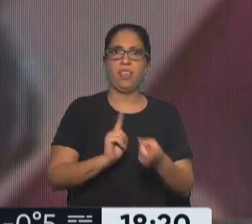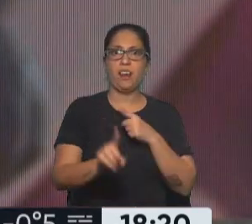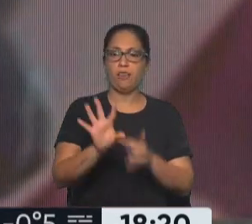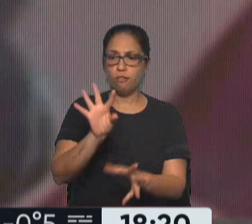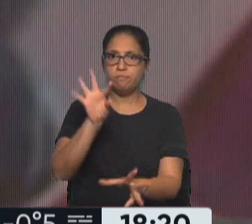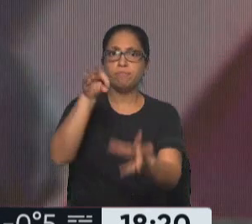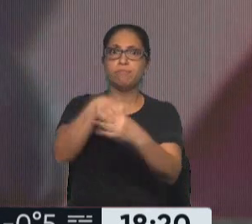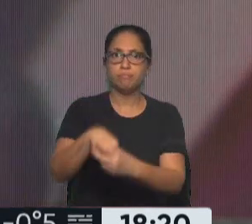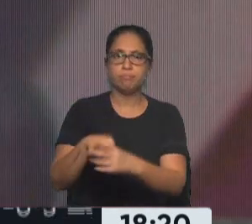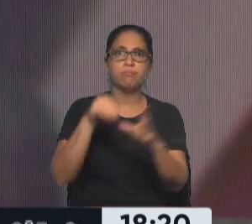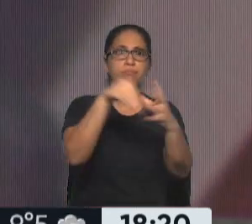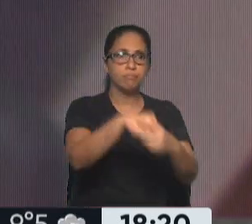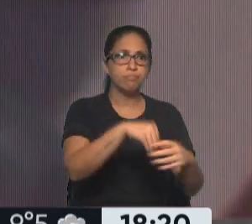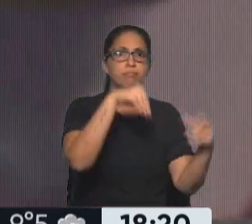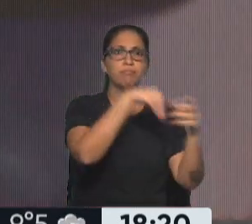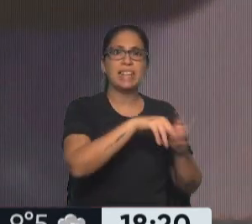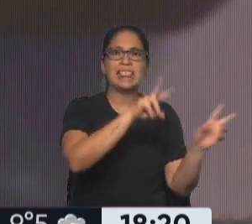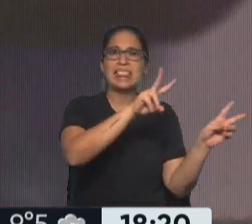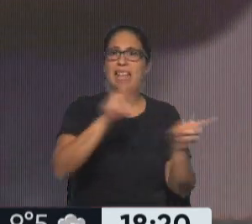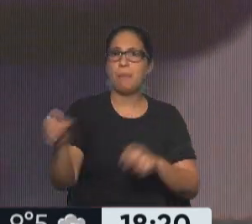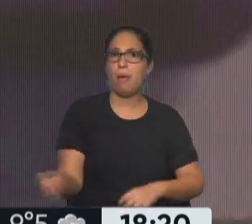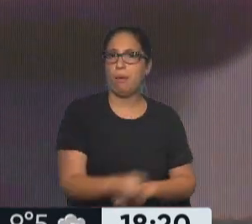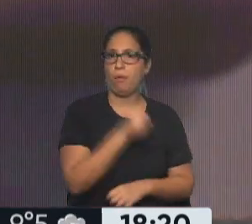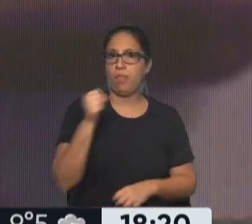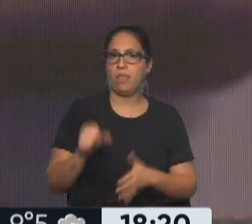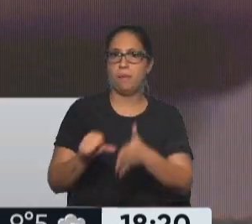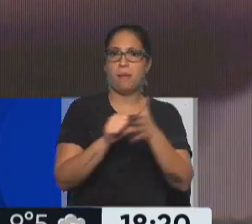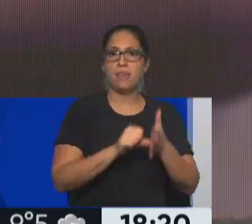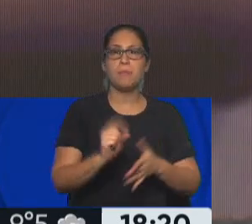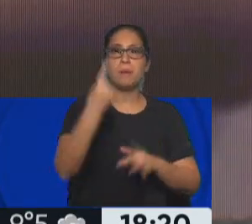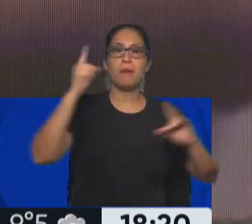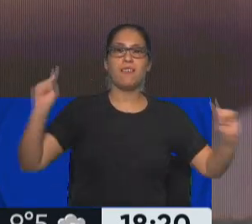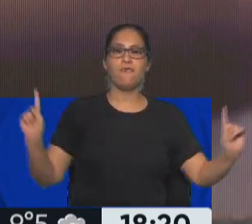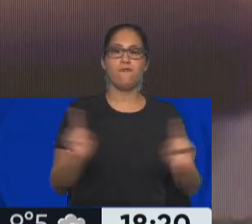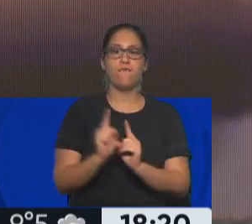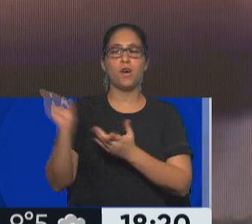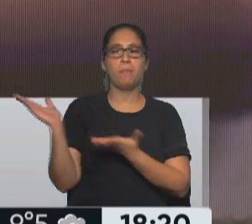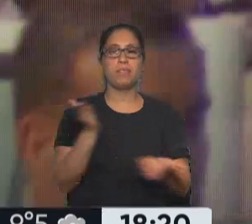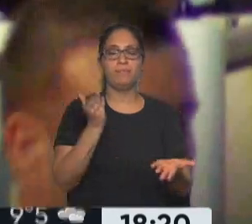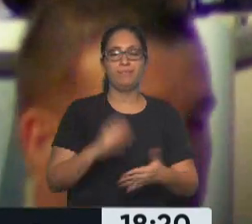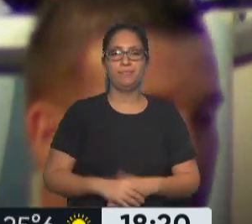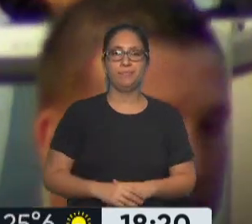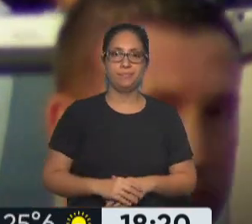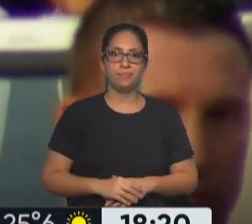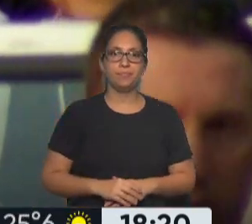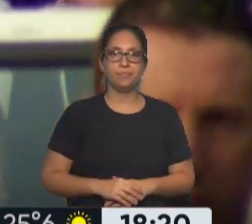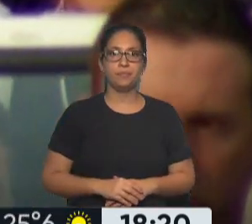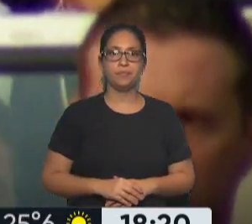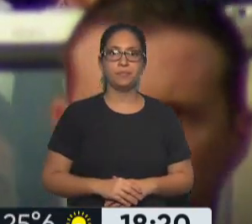protagonista de diferentes asuntos internacionales. Compartimos el primer informe de Francisco.